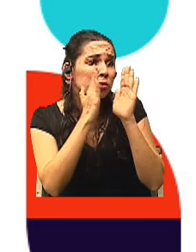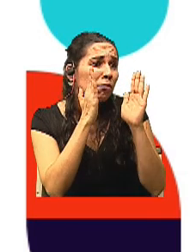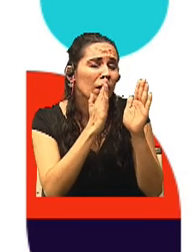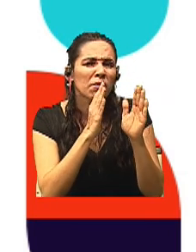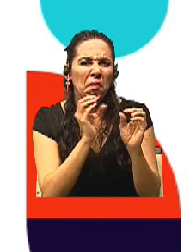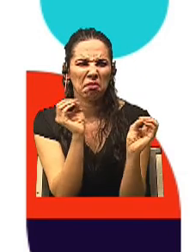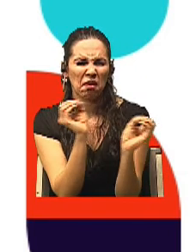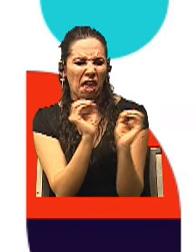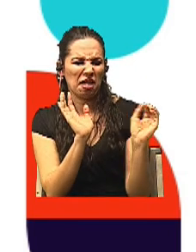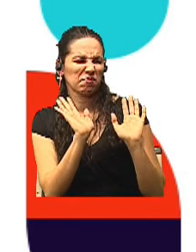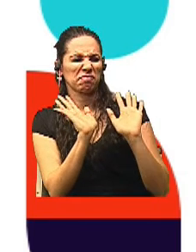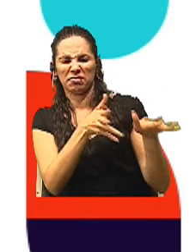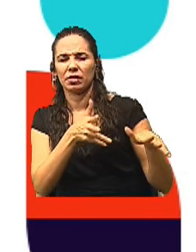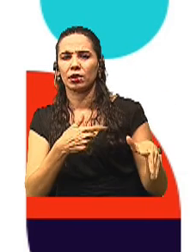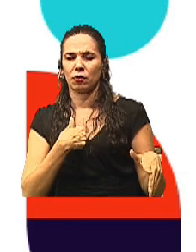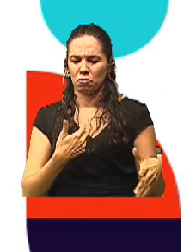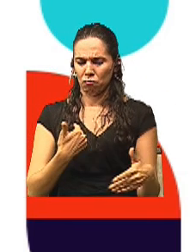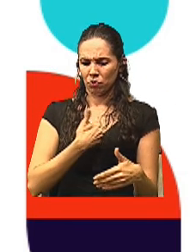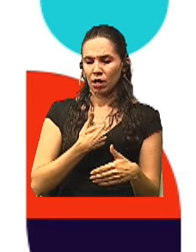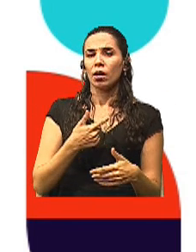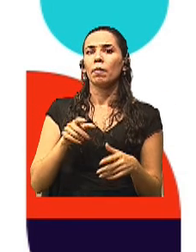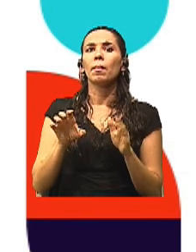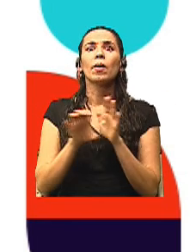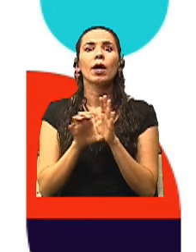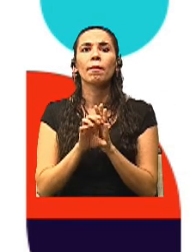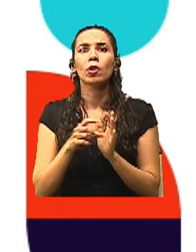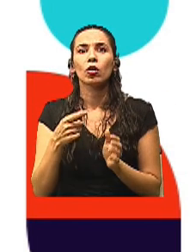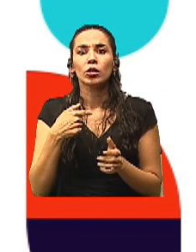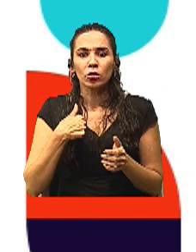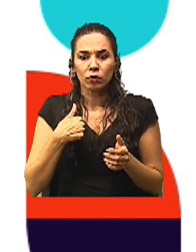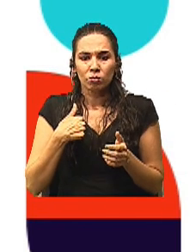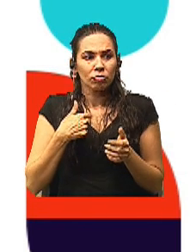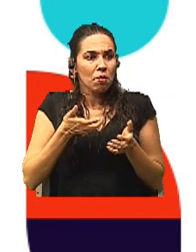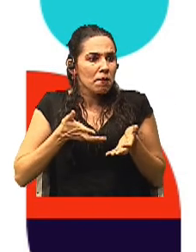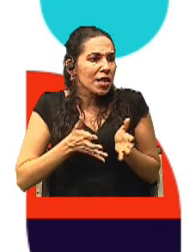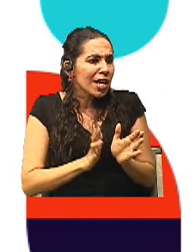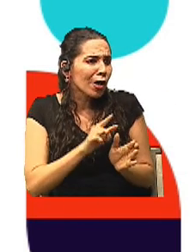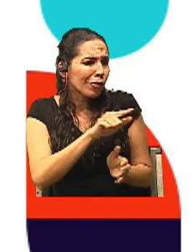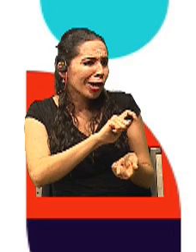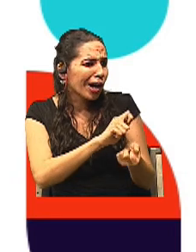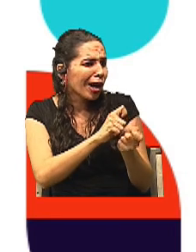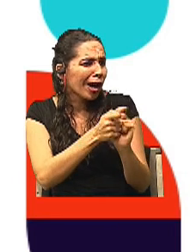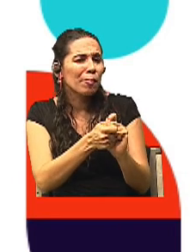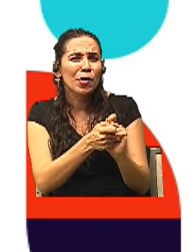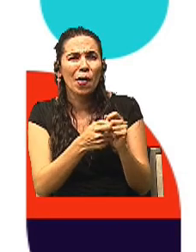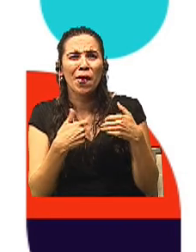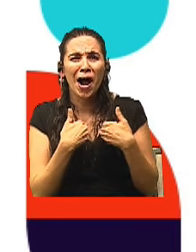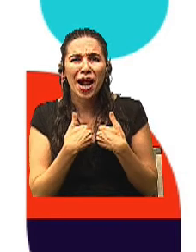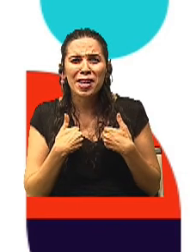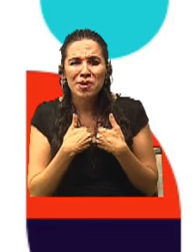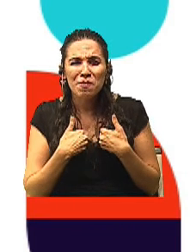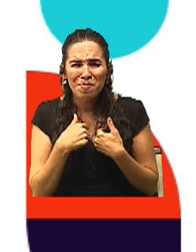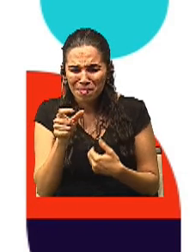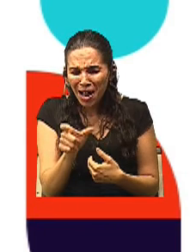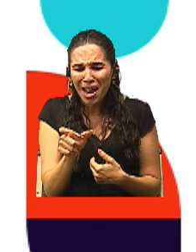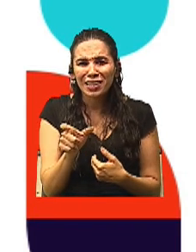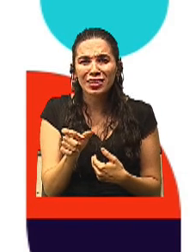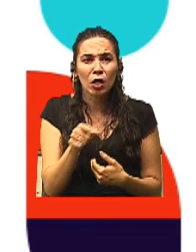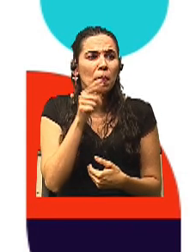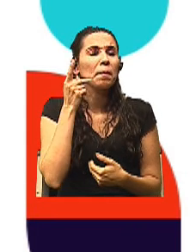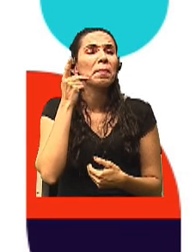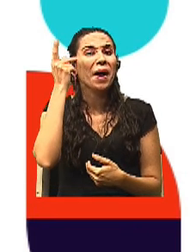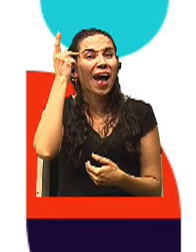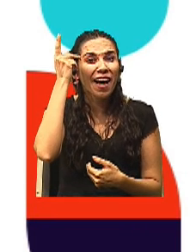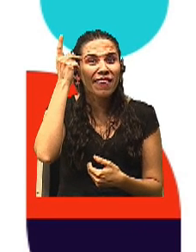posible que él, que es su hijo, sea transformado en un insecto y los padres, en lugar de preocuparse,